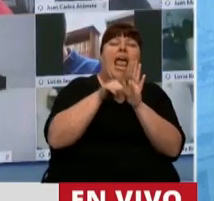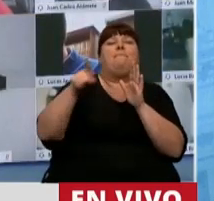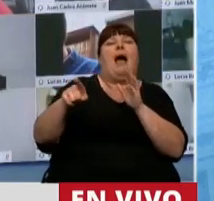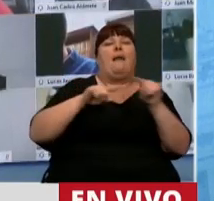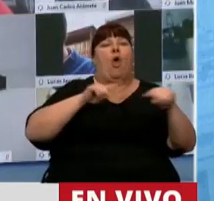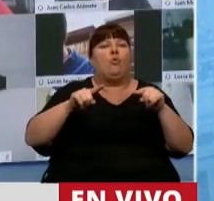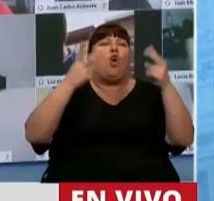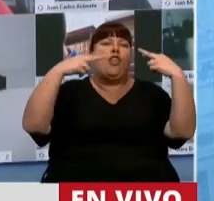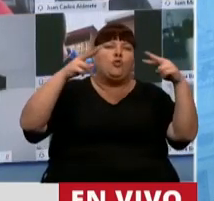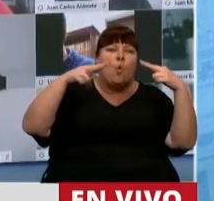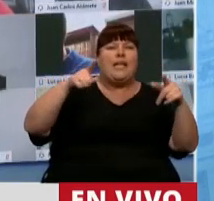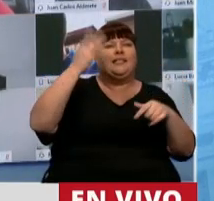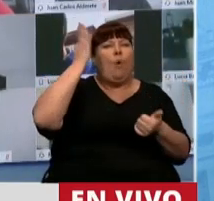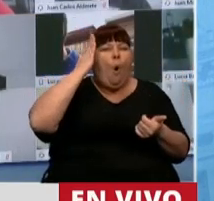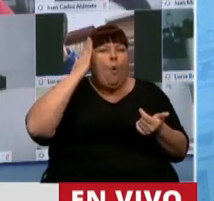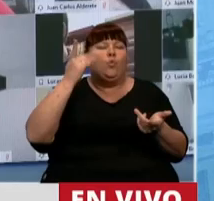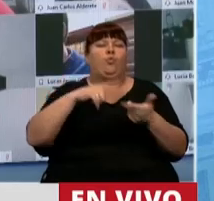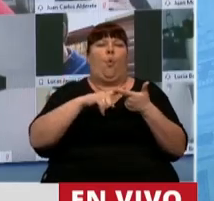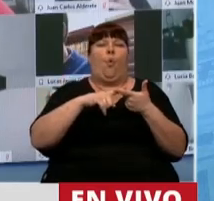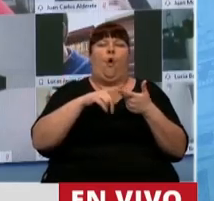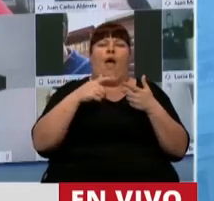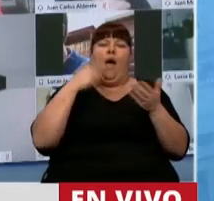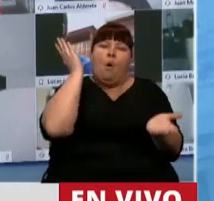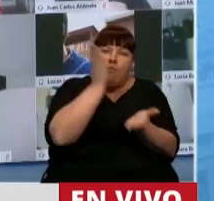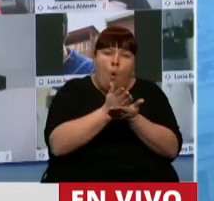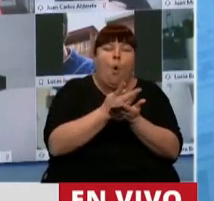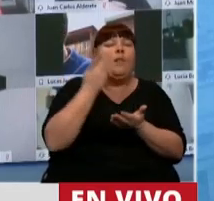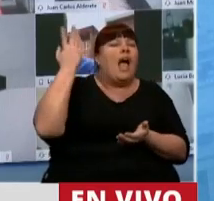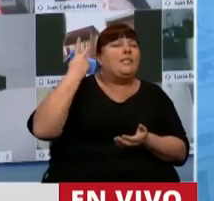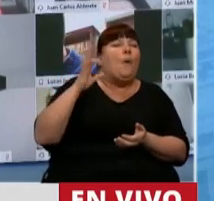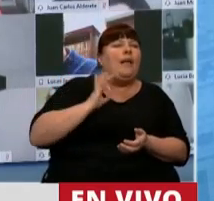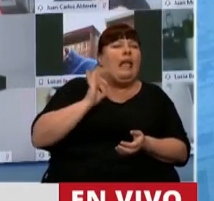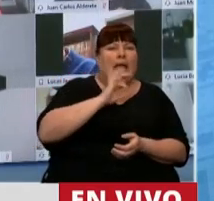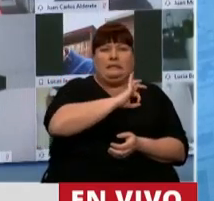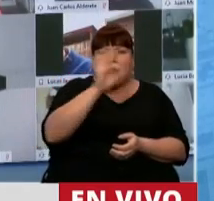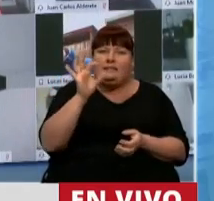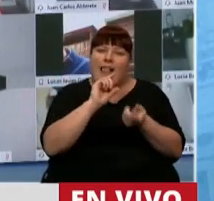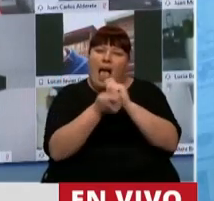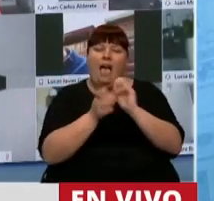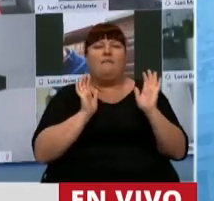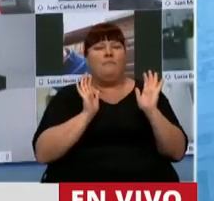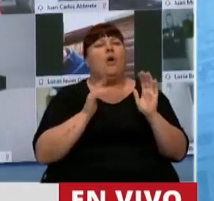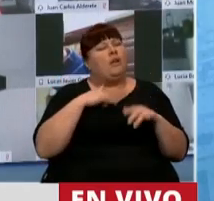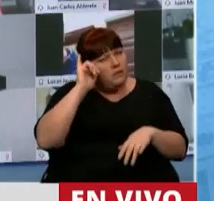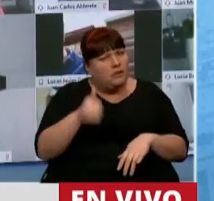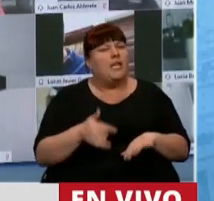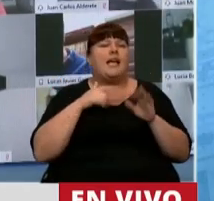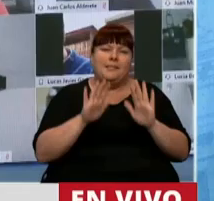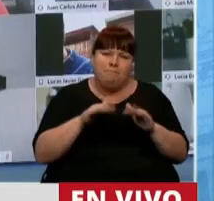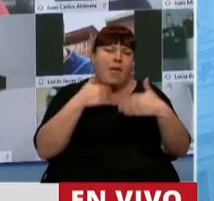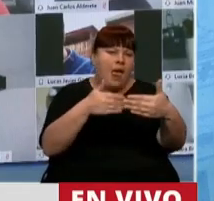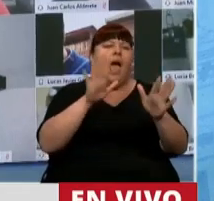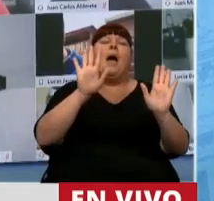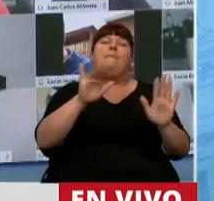productores, del turismo, de la cultura, de poner multas que hace 20 años no se reajustan. Bueno, lo haremos, esperaremos,